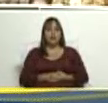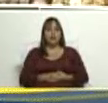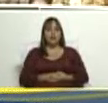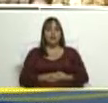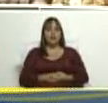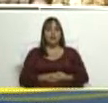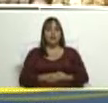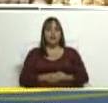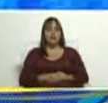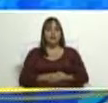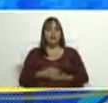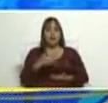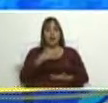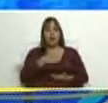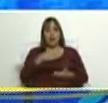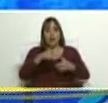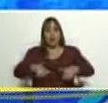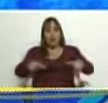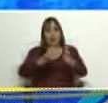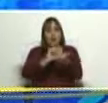Mi cancha tricolor,